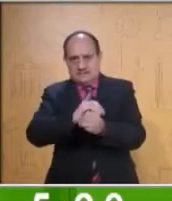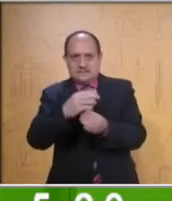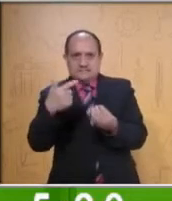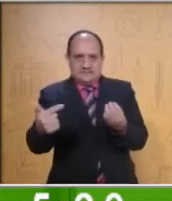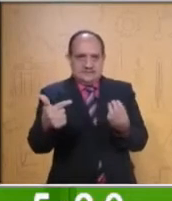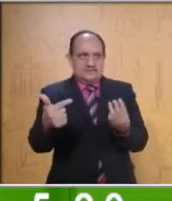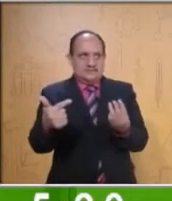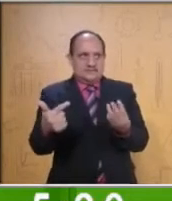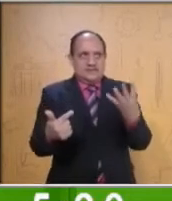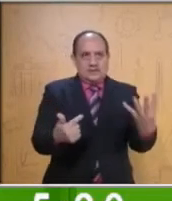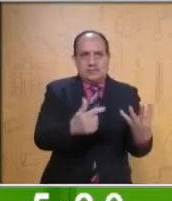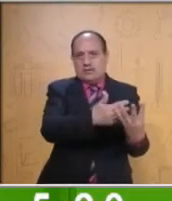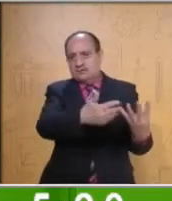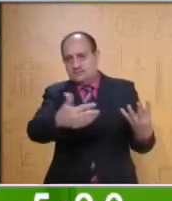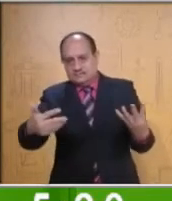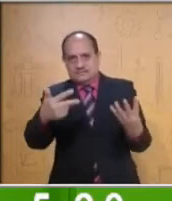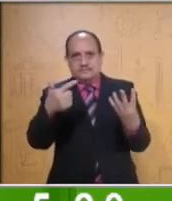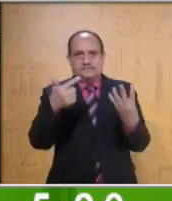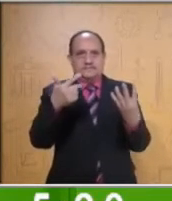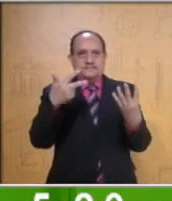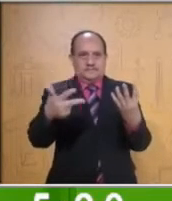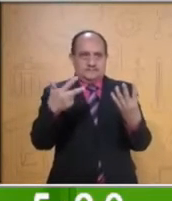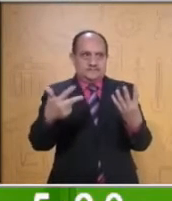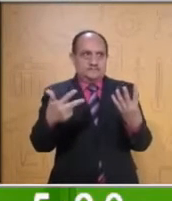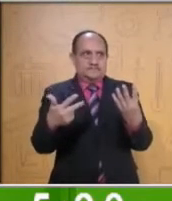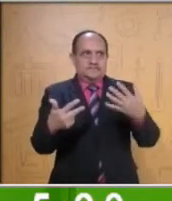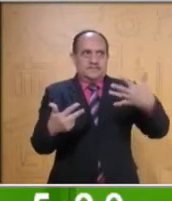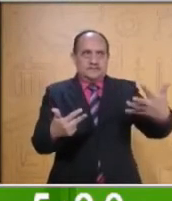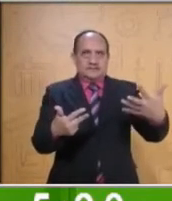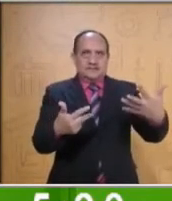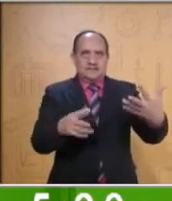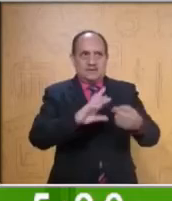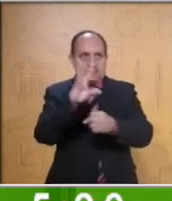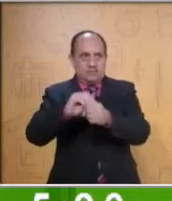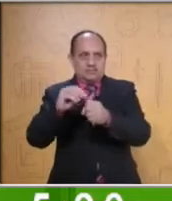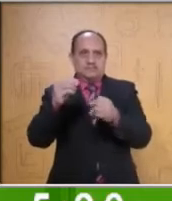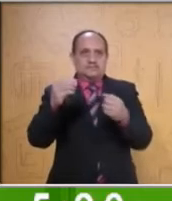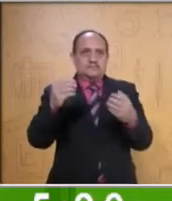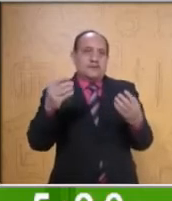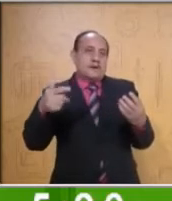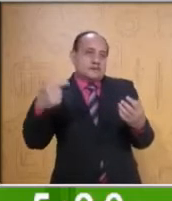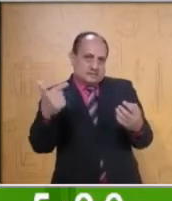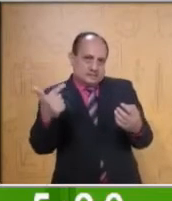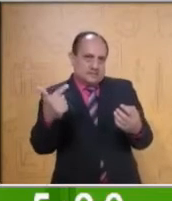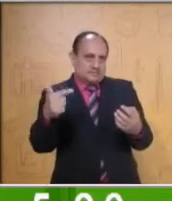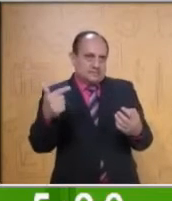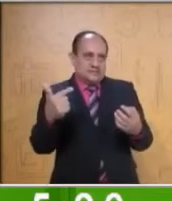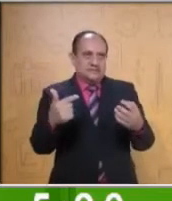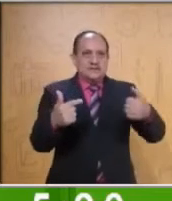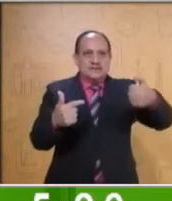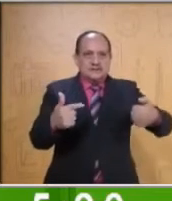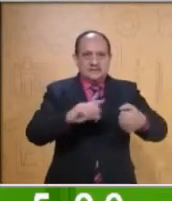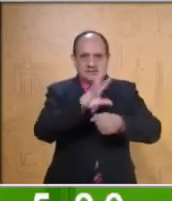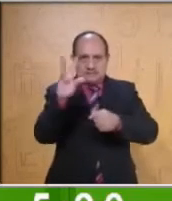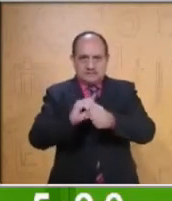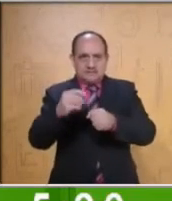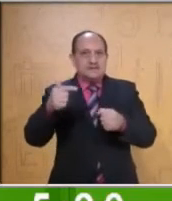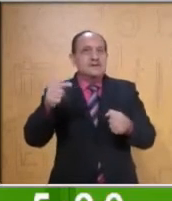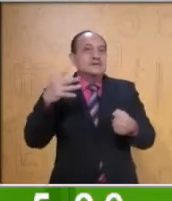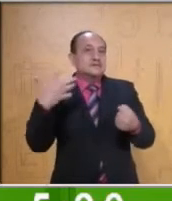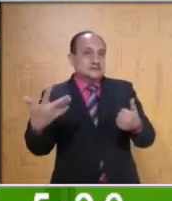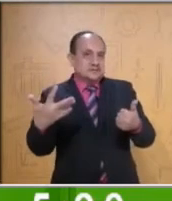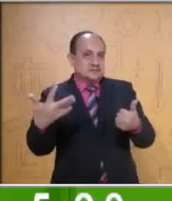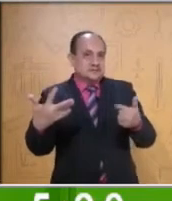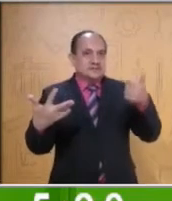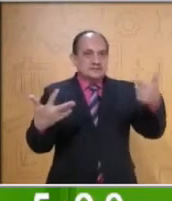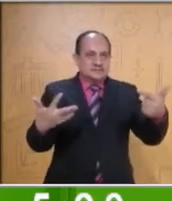7, 4, frecuencia absoluta 8, 5, frecuencia absoluta 12, 6, frecuencia absoluta 5,